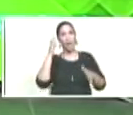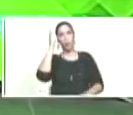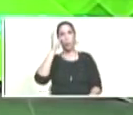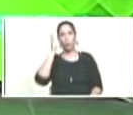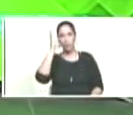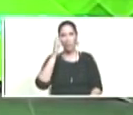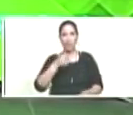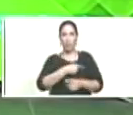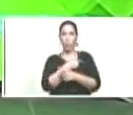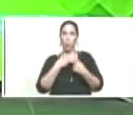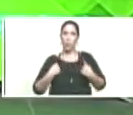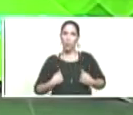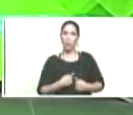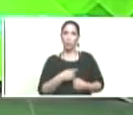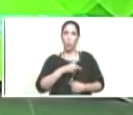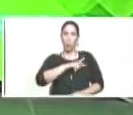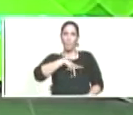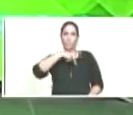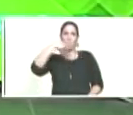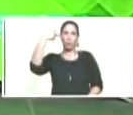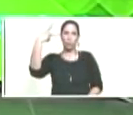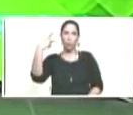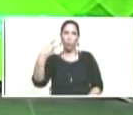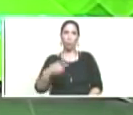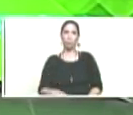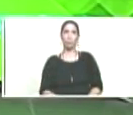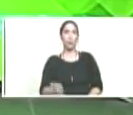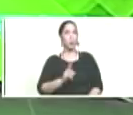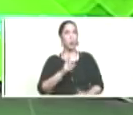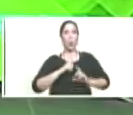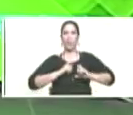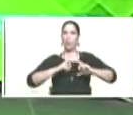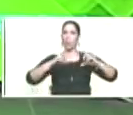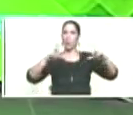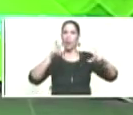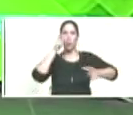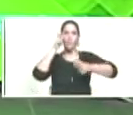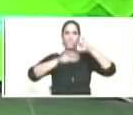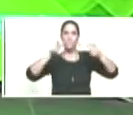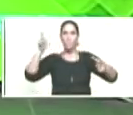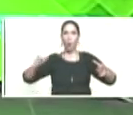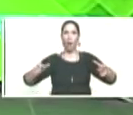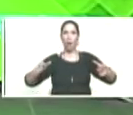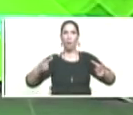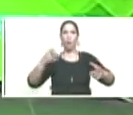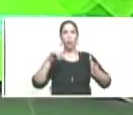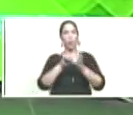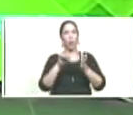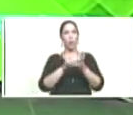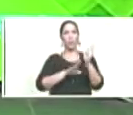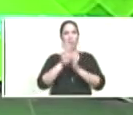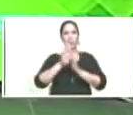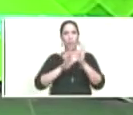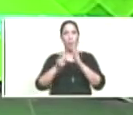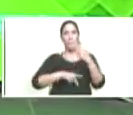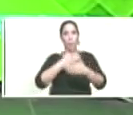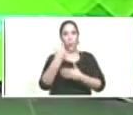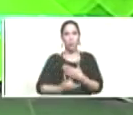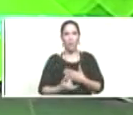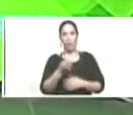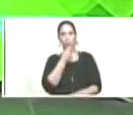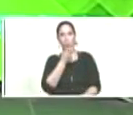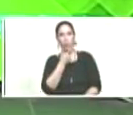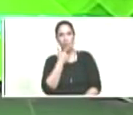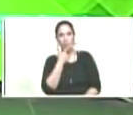corazón, la pasión, no enamoraron a los pueblos donde se desarrollaron proyectos hermosos